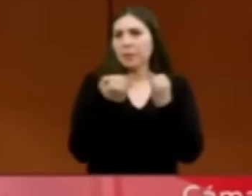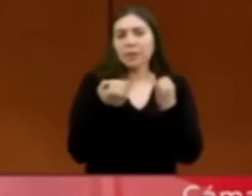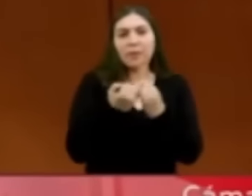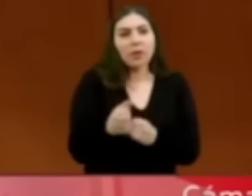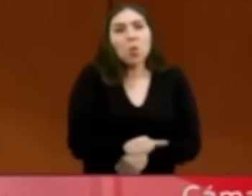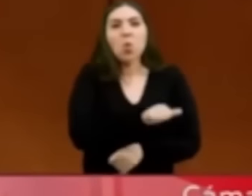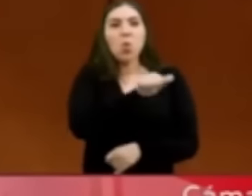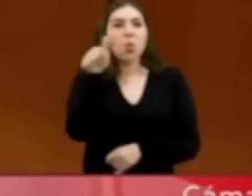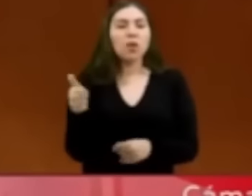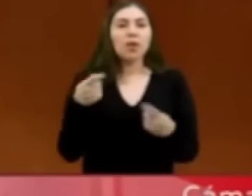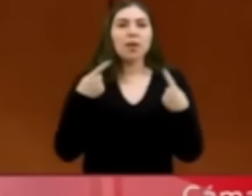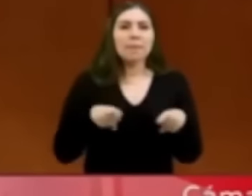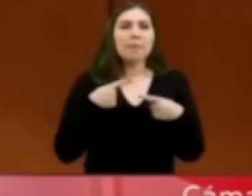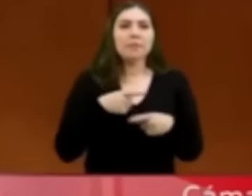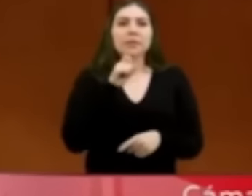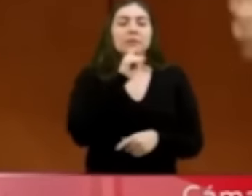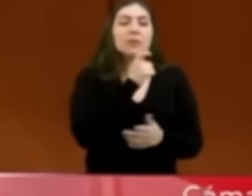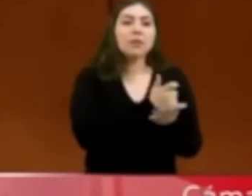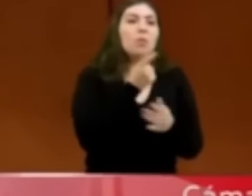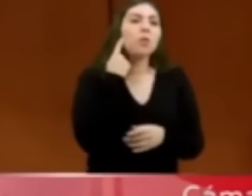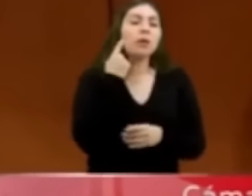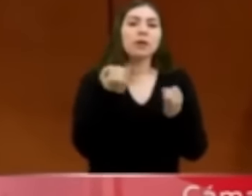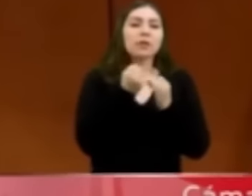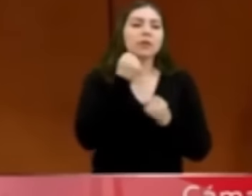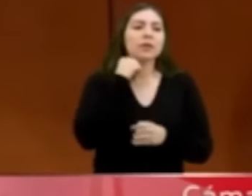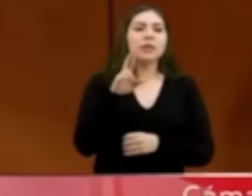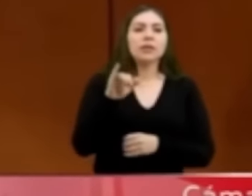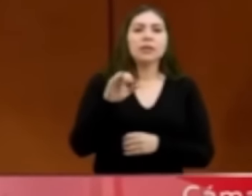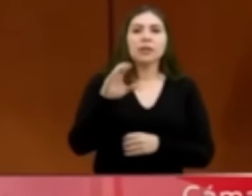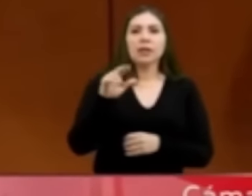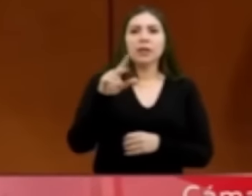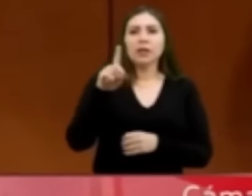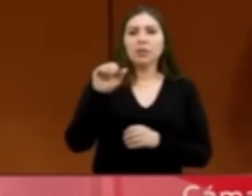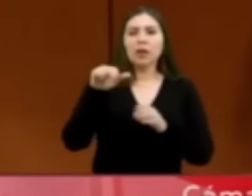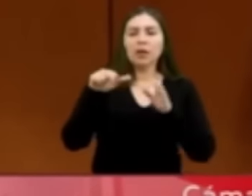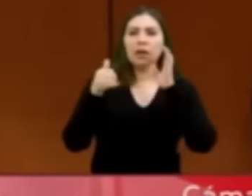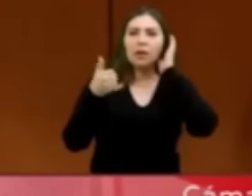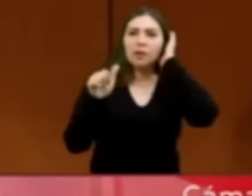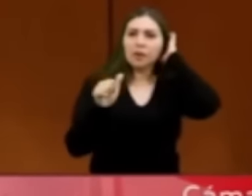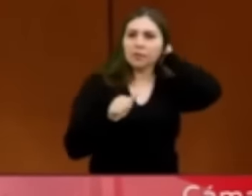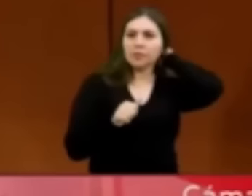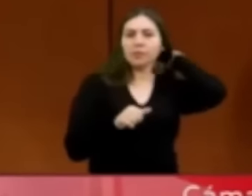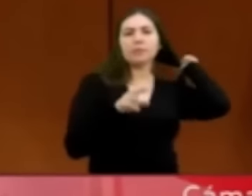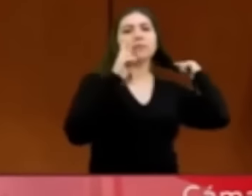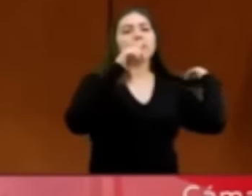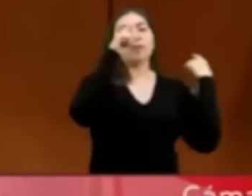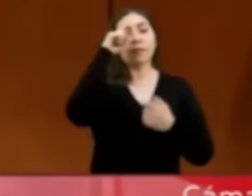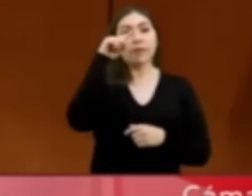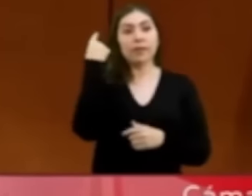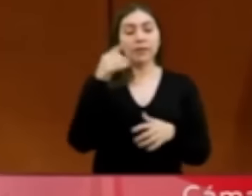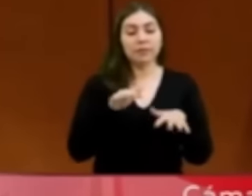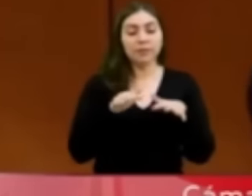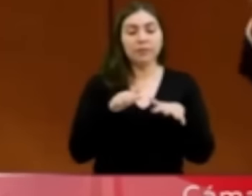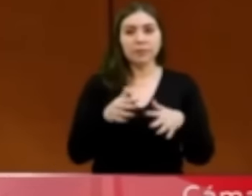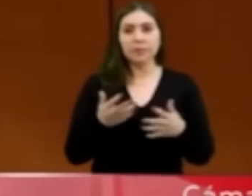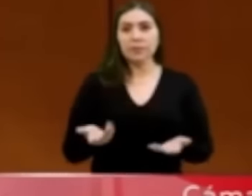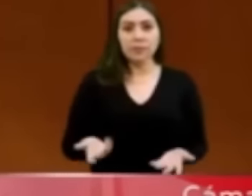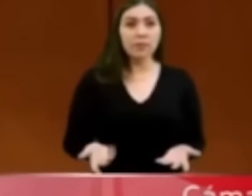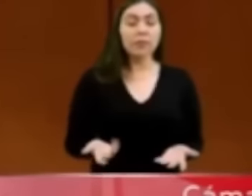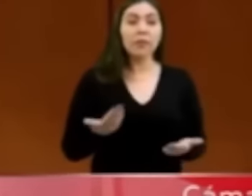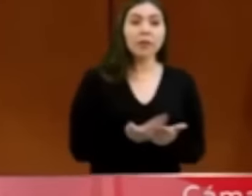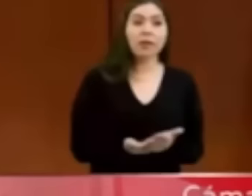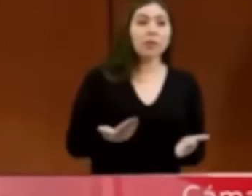perseguido político como es el senador Ricardo Anaya. Es evidente, Miguel, no hay que